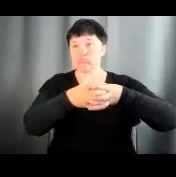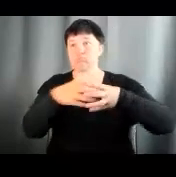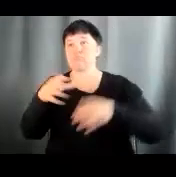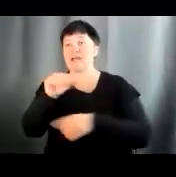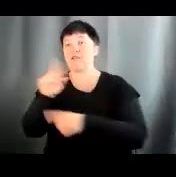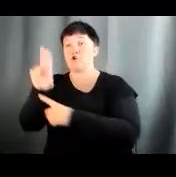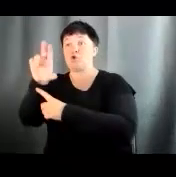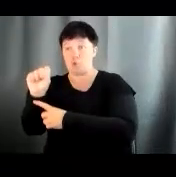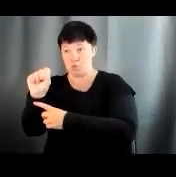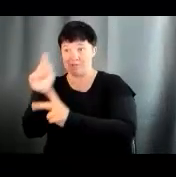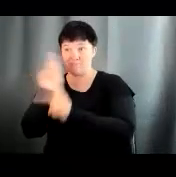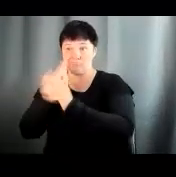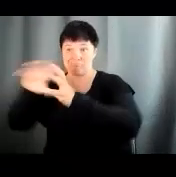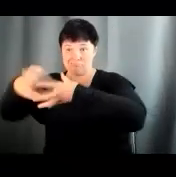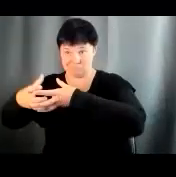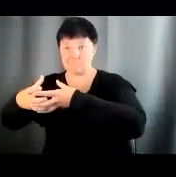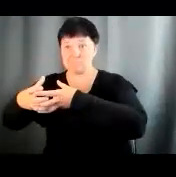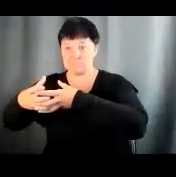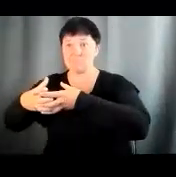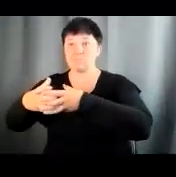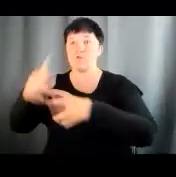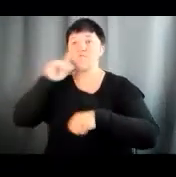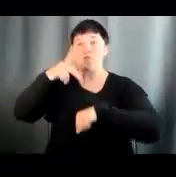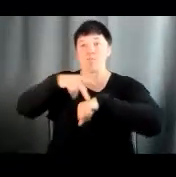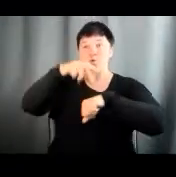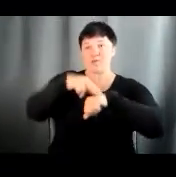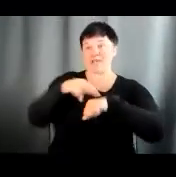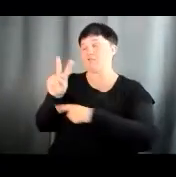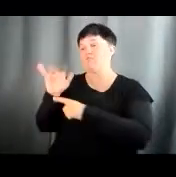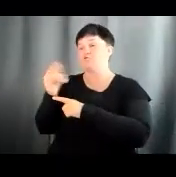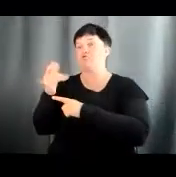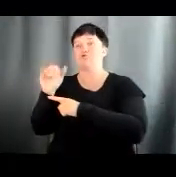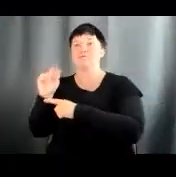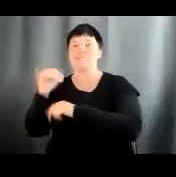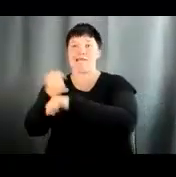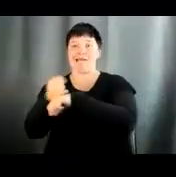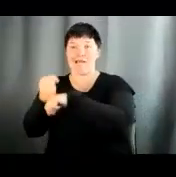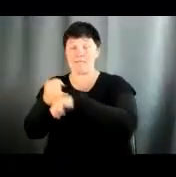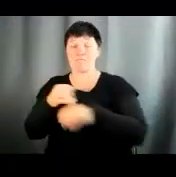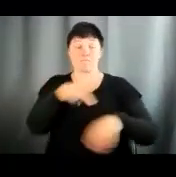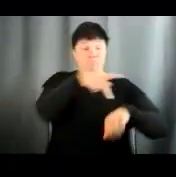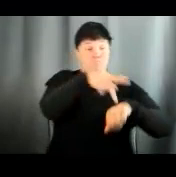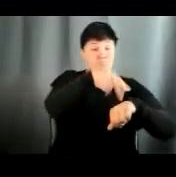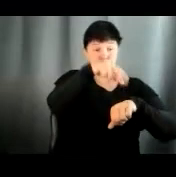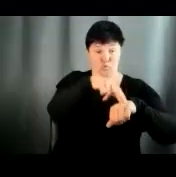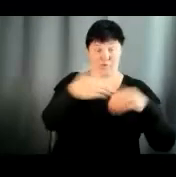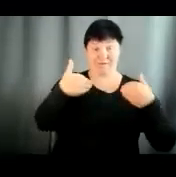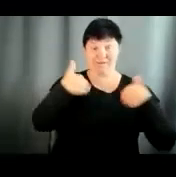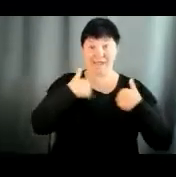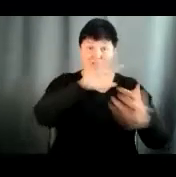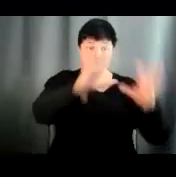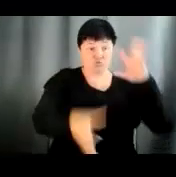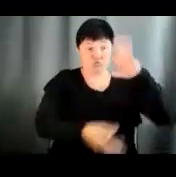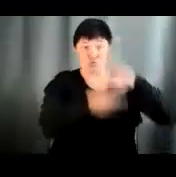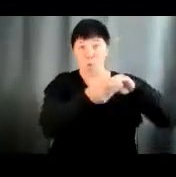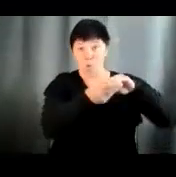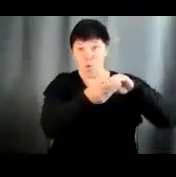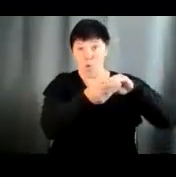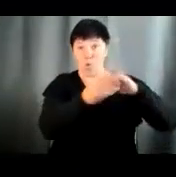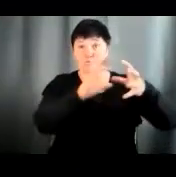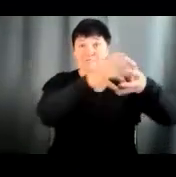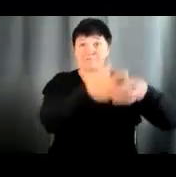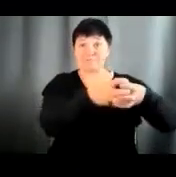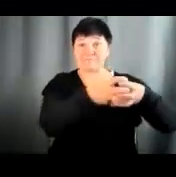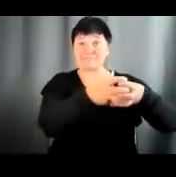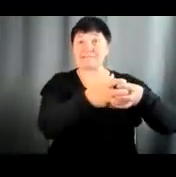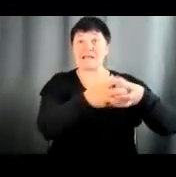Puerto Rico y a las Islas Vírgenes de Estados Unidos. En Puerto Rico tenemos el sector total, una cantidad de